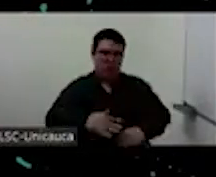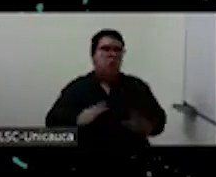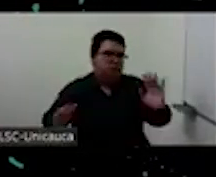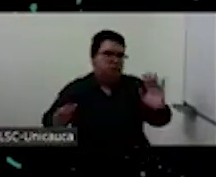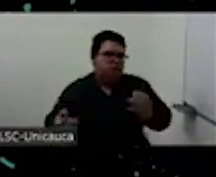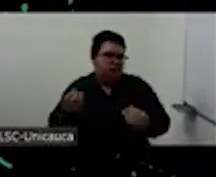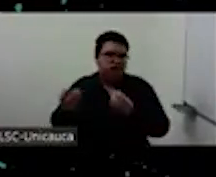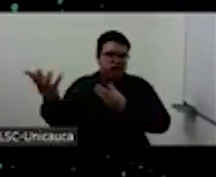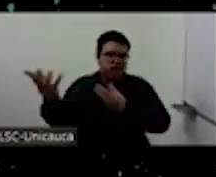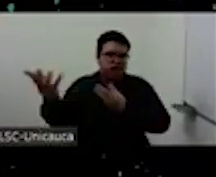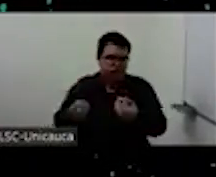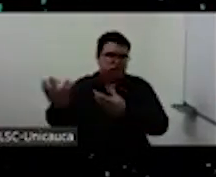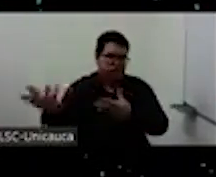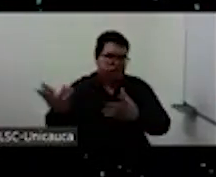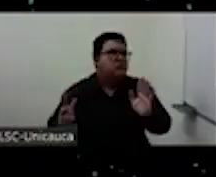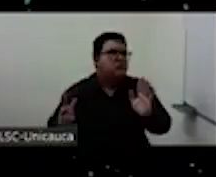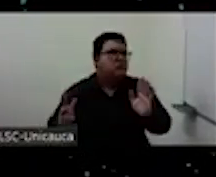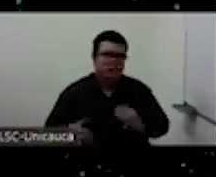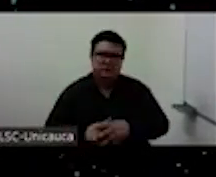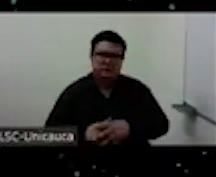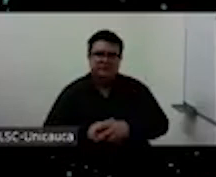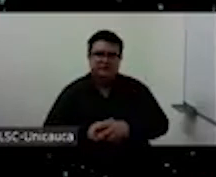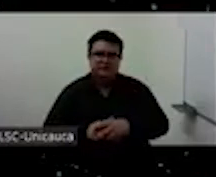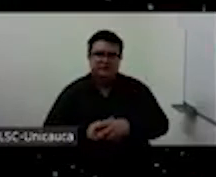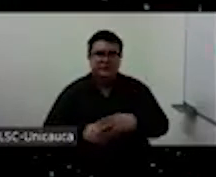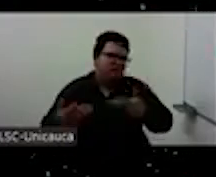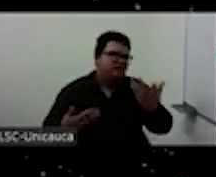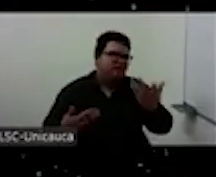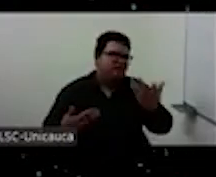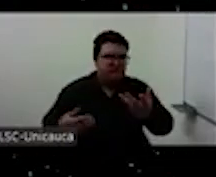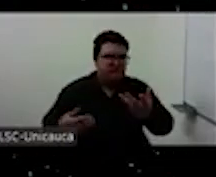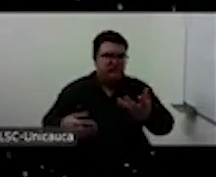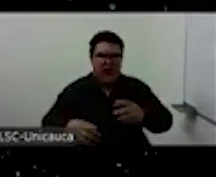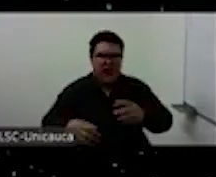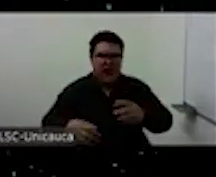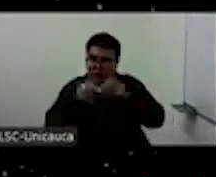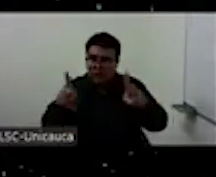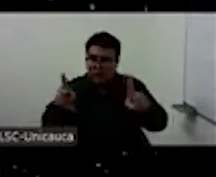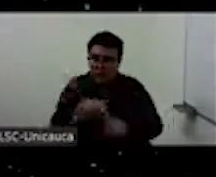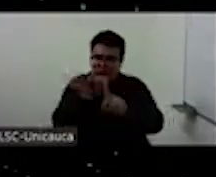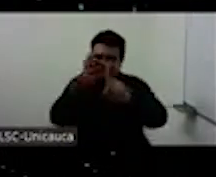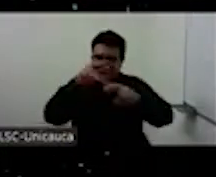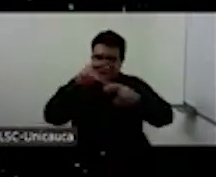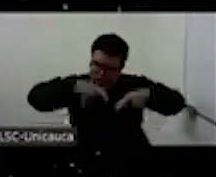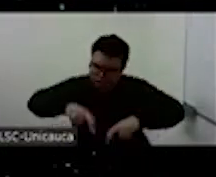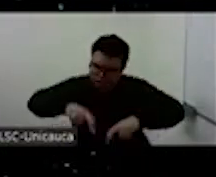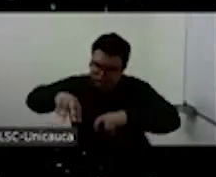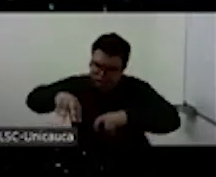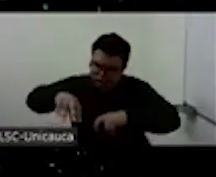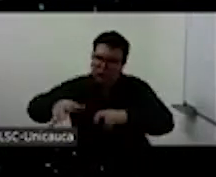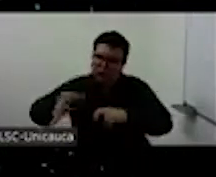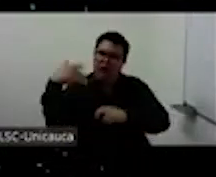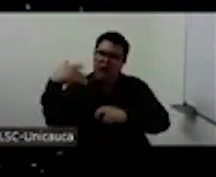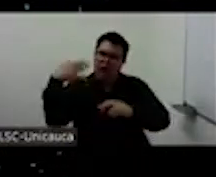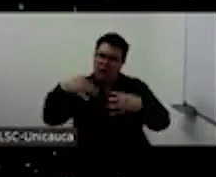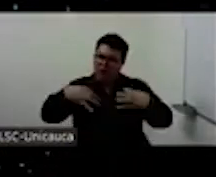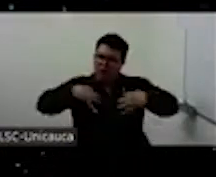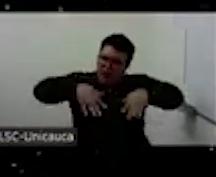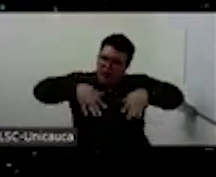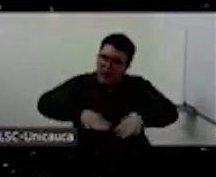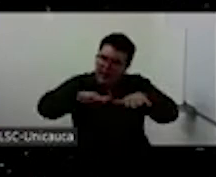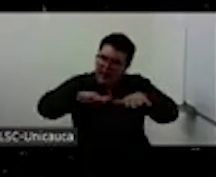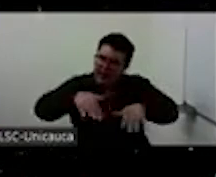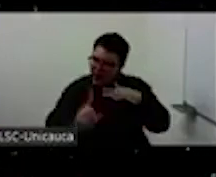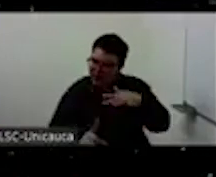intercambios con los conquistadores. Algunos especialistas interesados en el origen y el desarrollo de la textilería